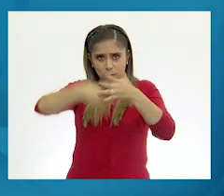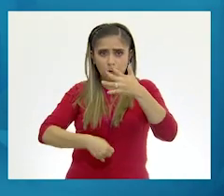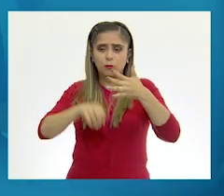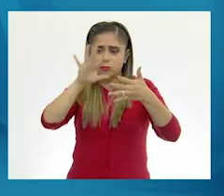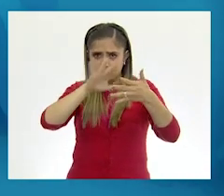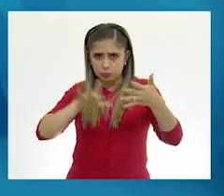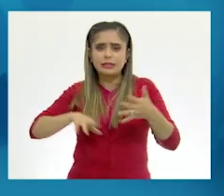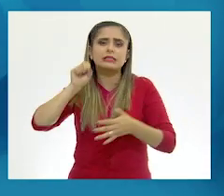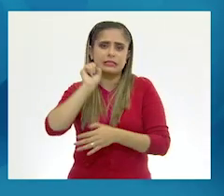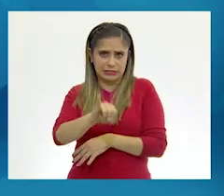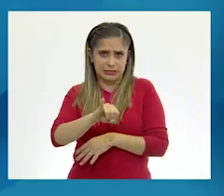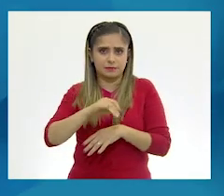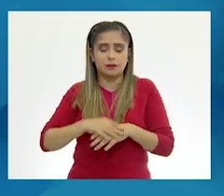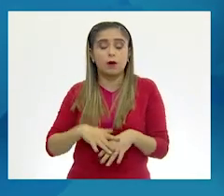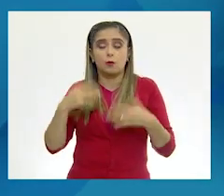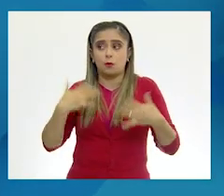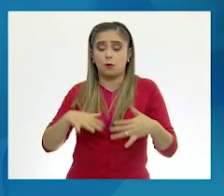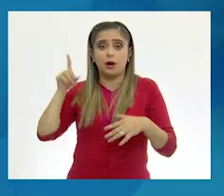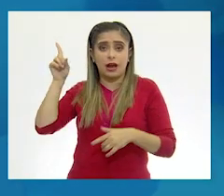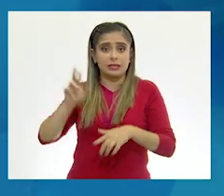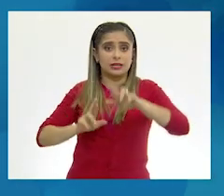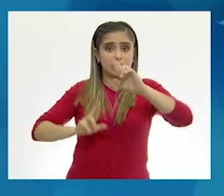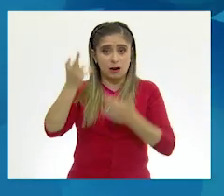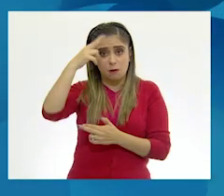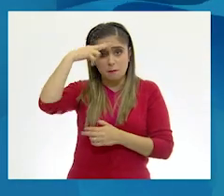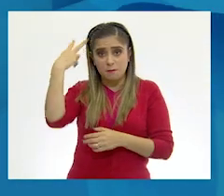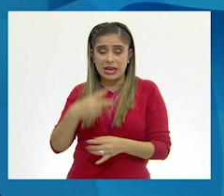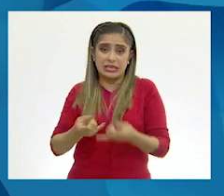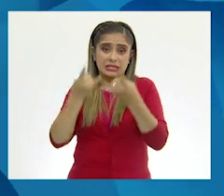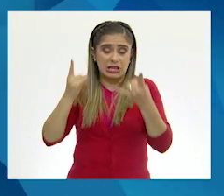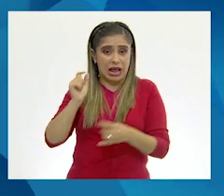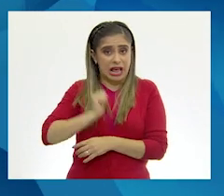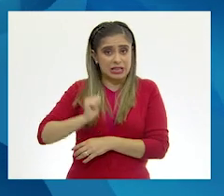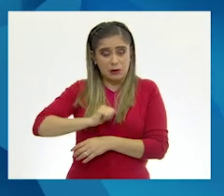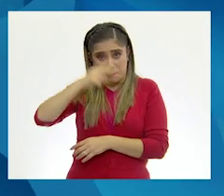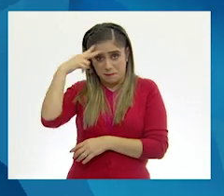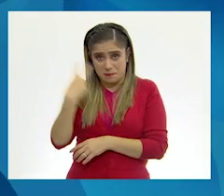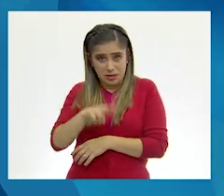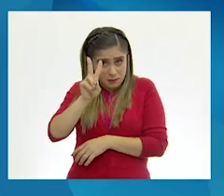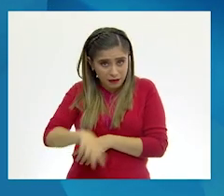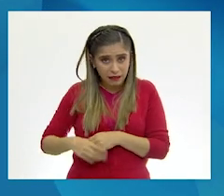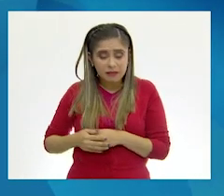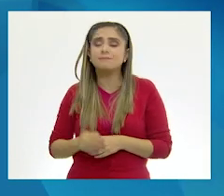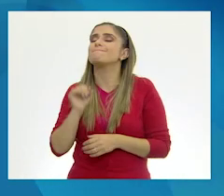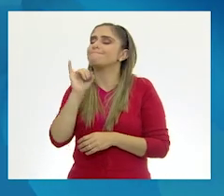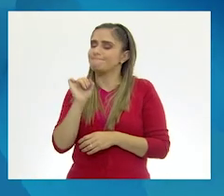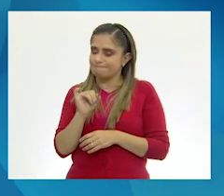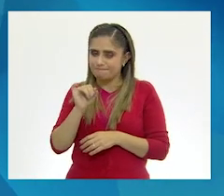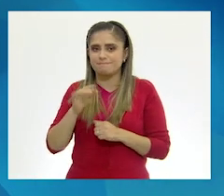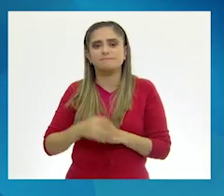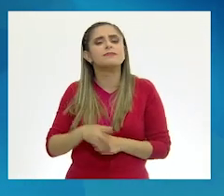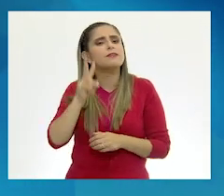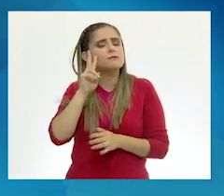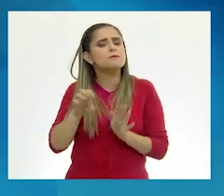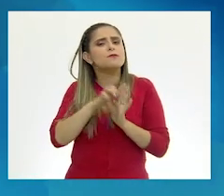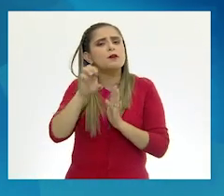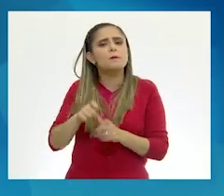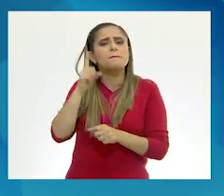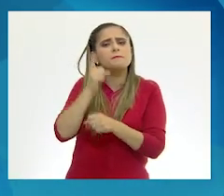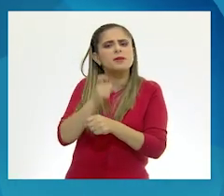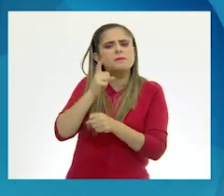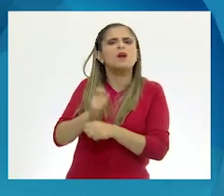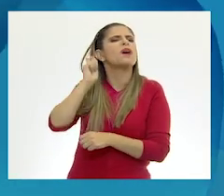Mexicana es un hecho histórico de nuestro país? Así es. Observemos. ¿Qué encontramos primero,